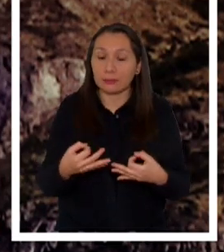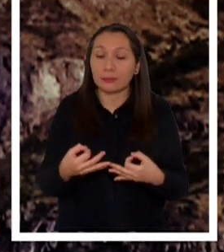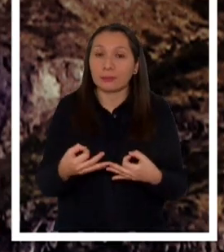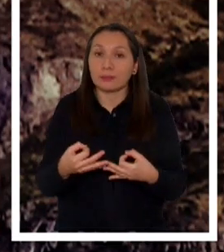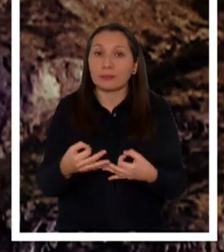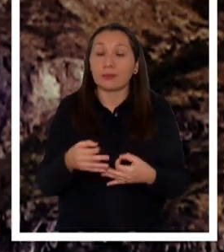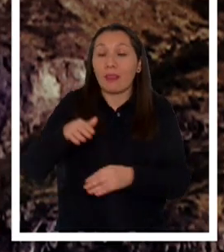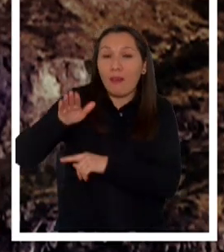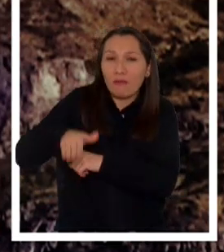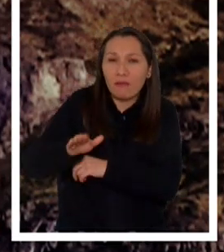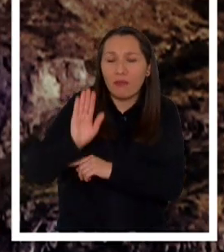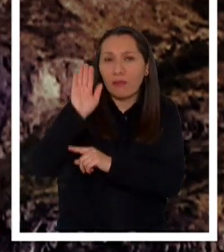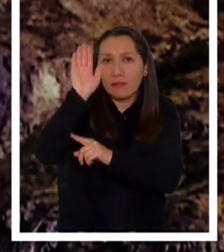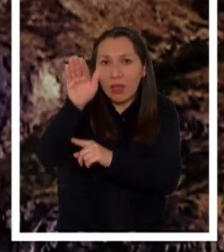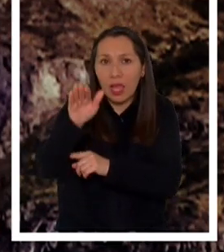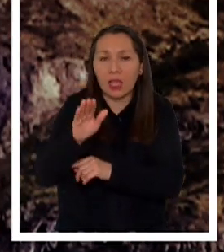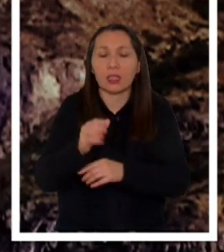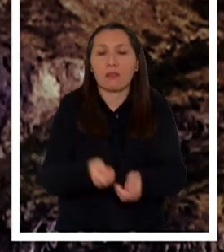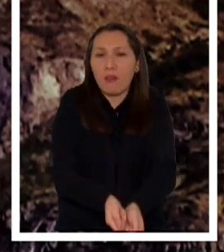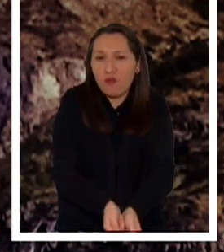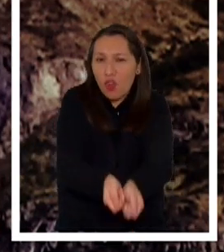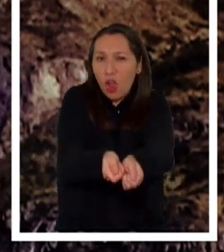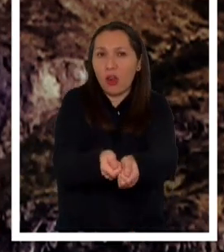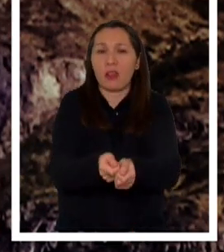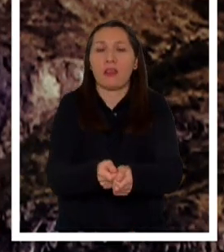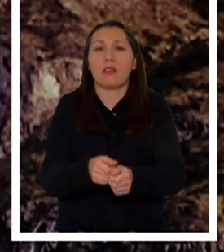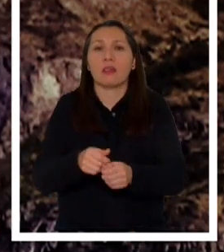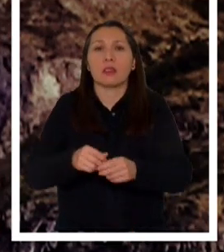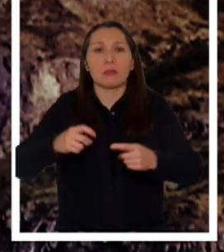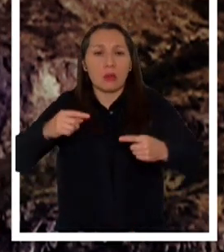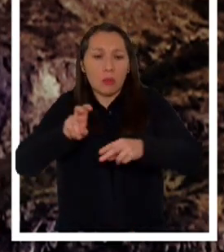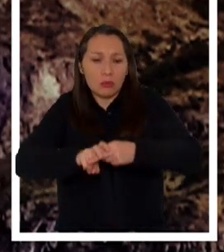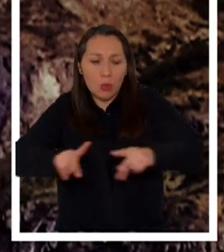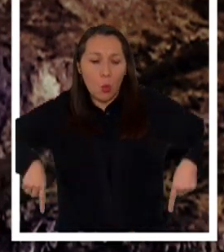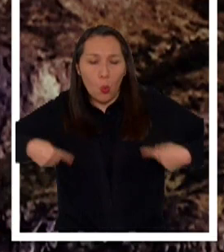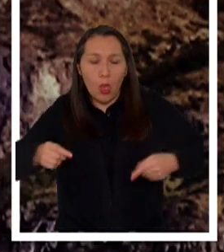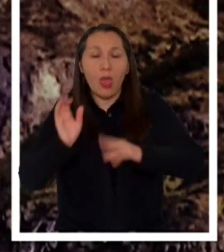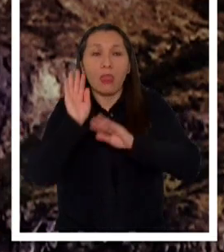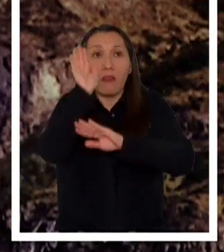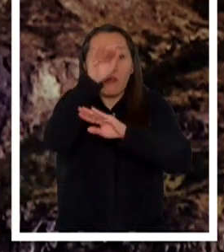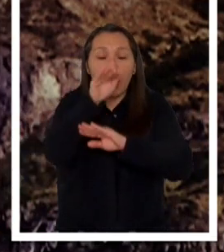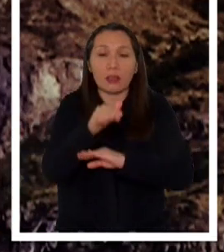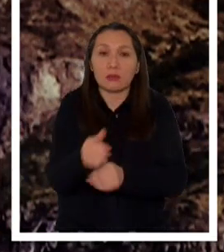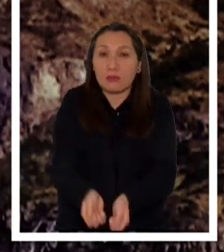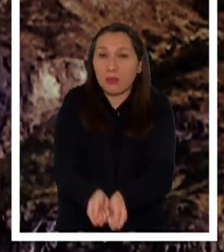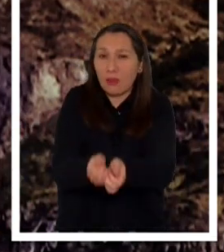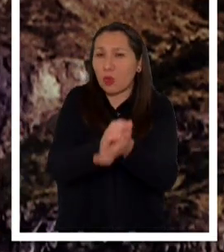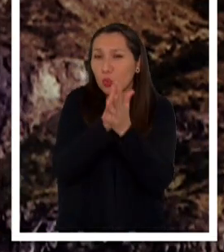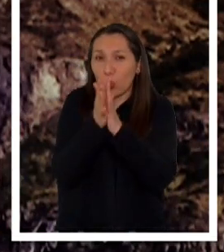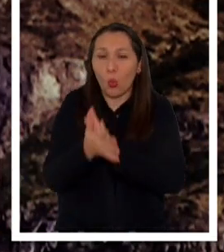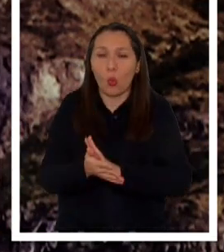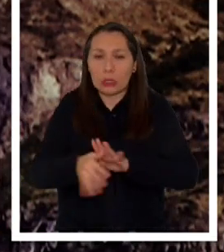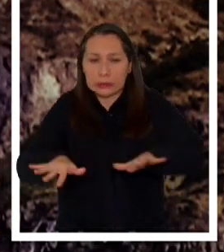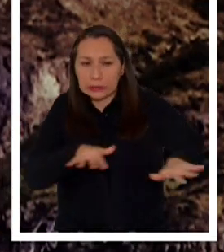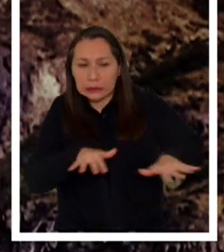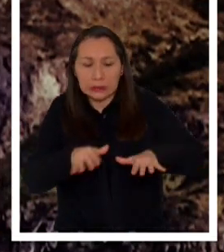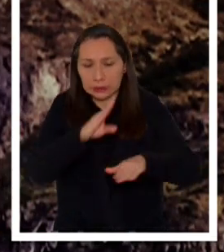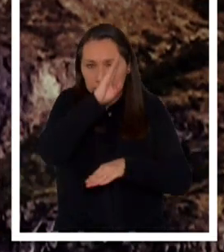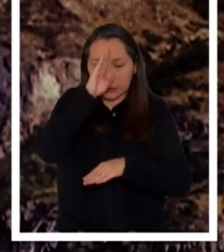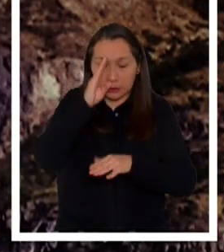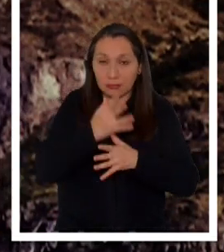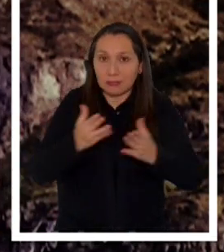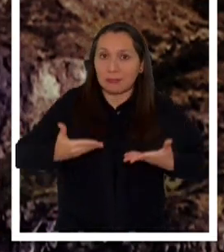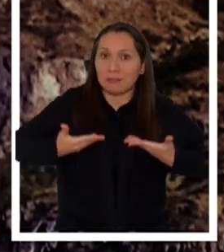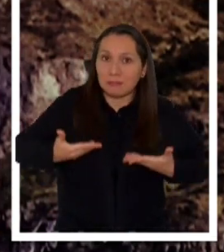para el básquetbol para el voleibol para el básquetbol en silla de ruedas para el golball todos están preparando porque tienen